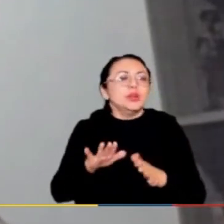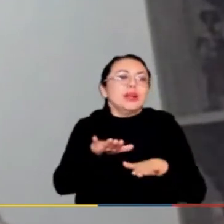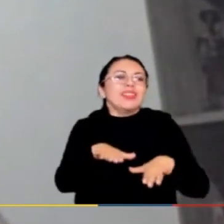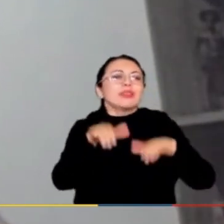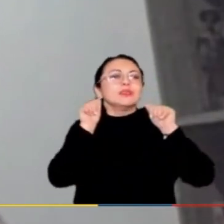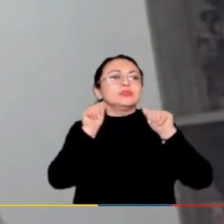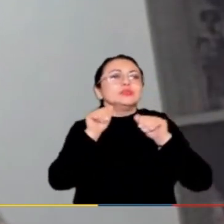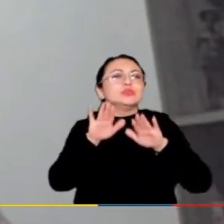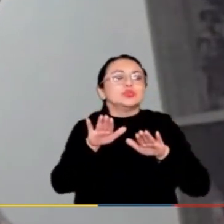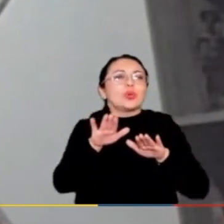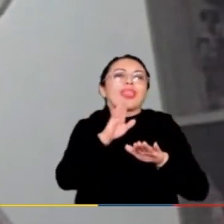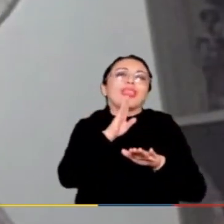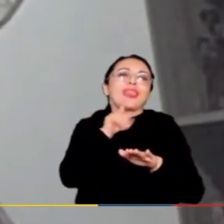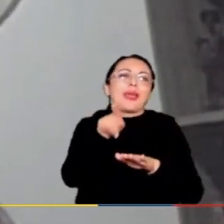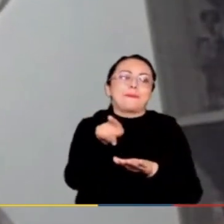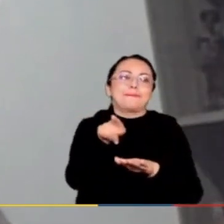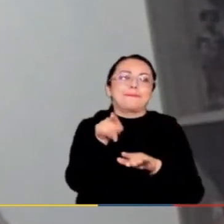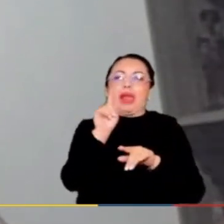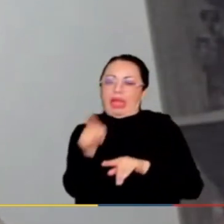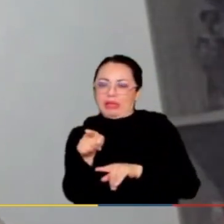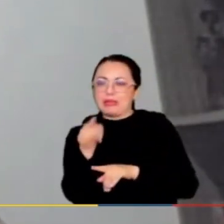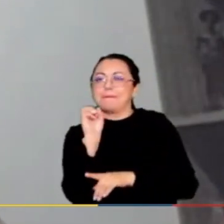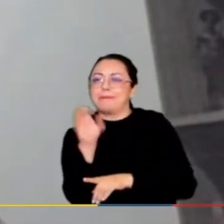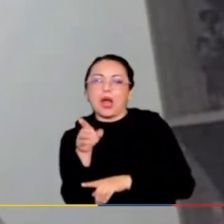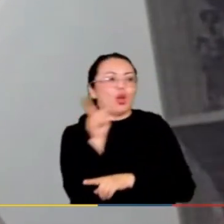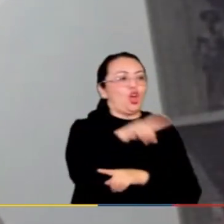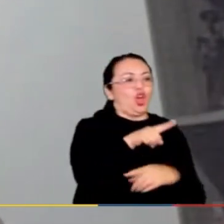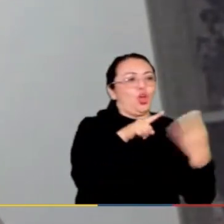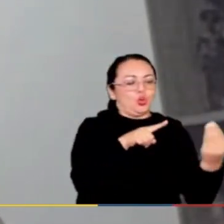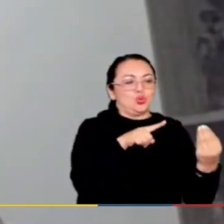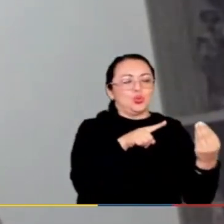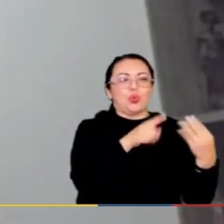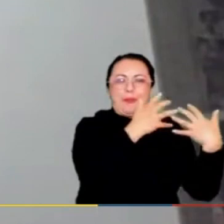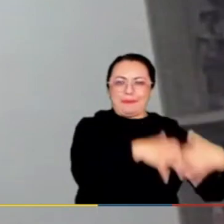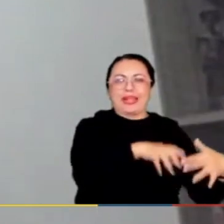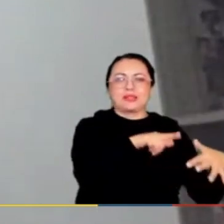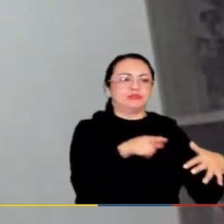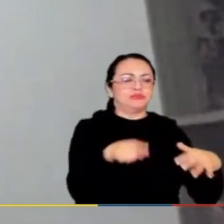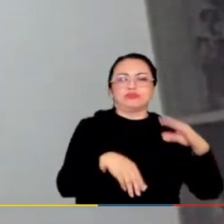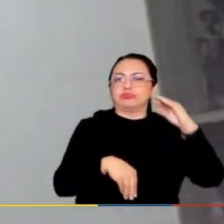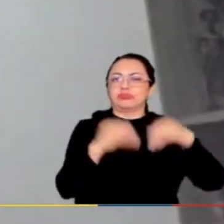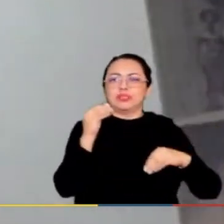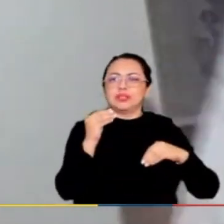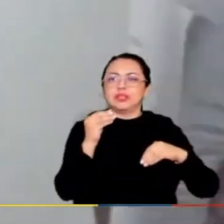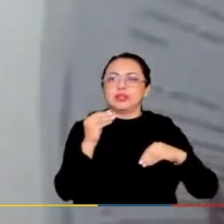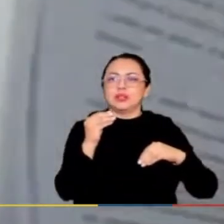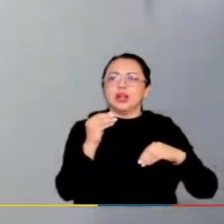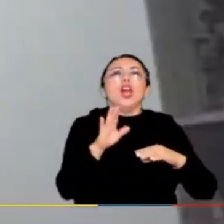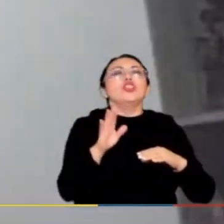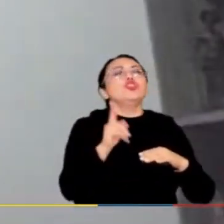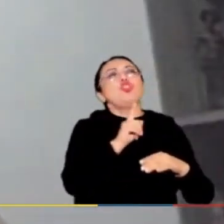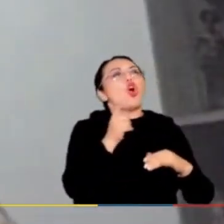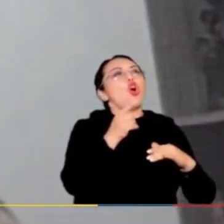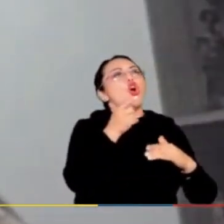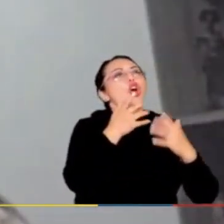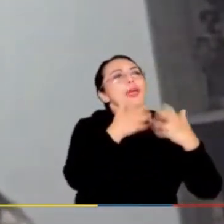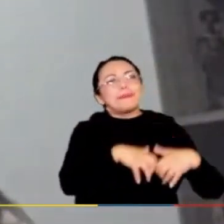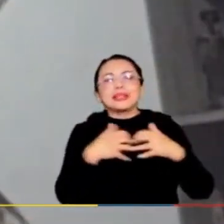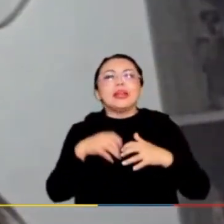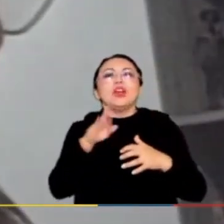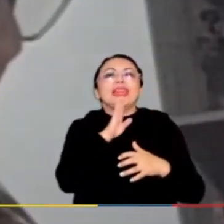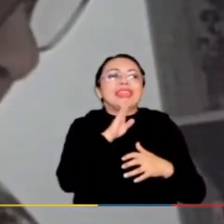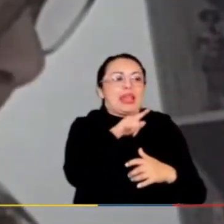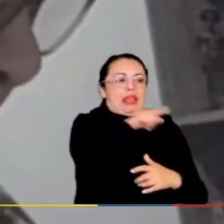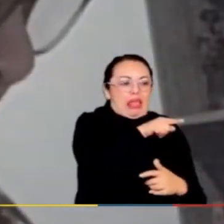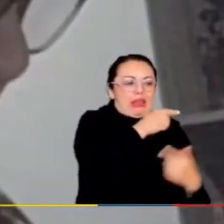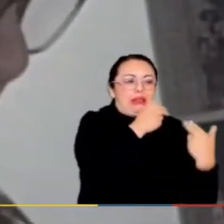de por parte de ambos ambos comerciantes, ¿sí? Ambos comerciantes no, por parte del